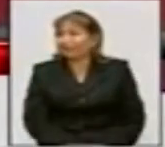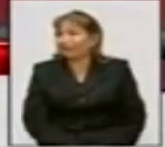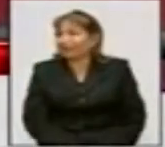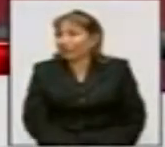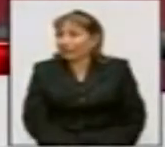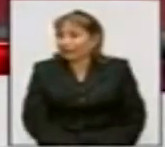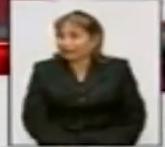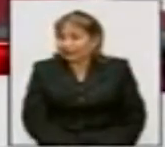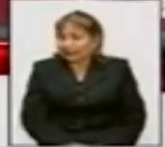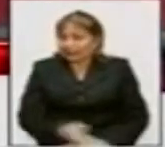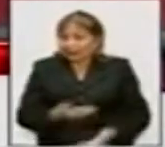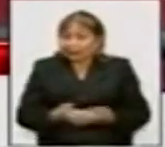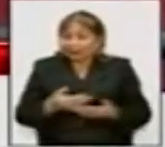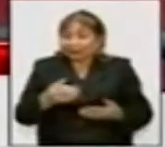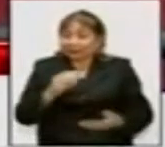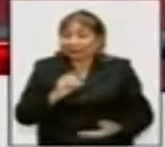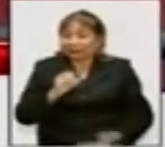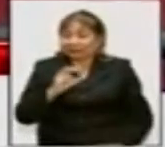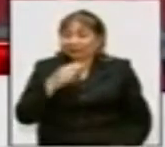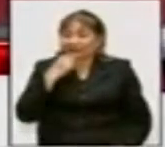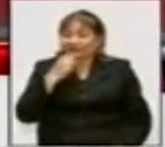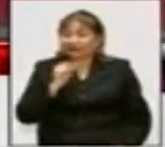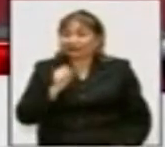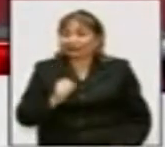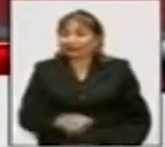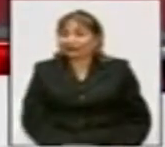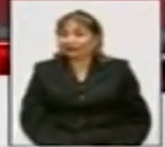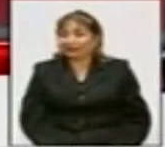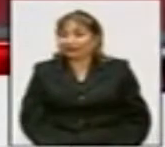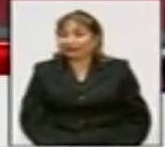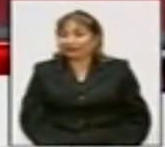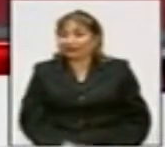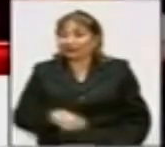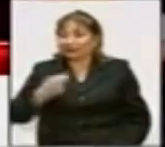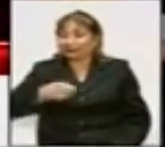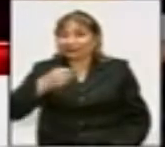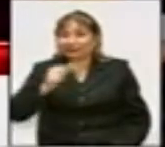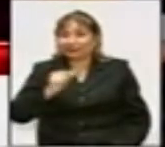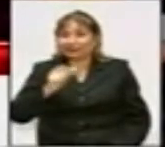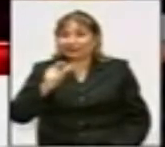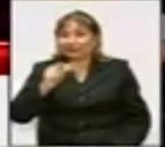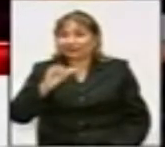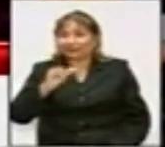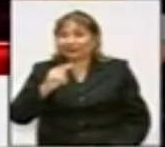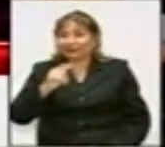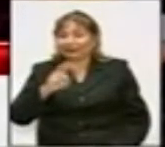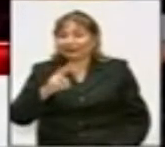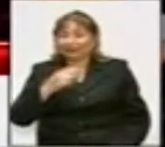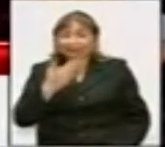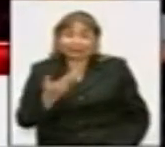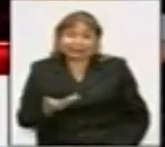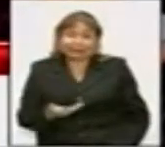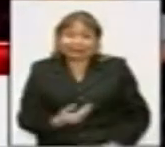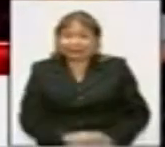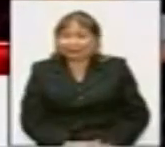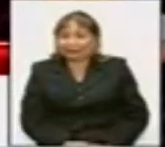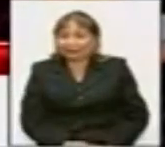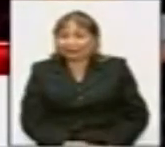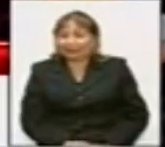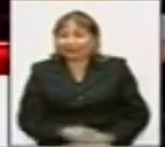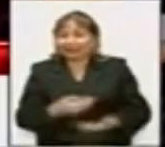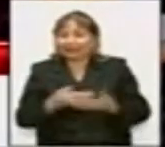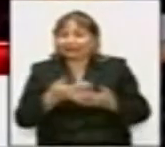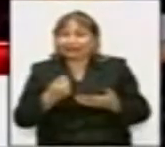este grave caso de salitre tuvimos que pagar oeste porque está claro que hay un por adelantado